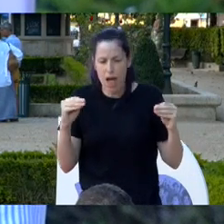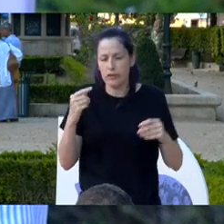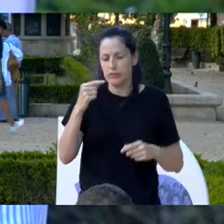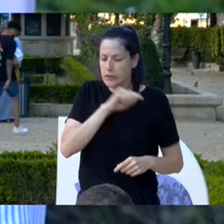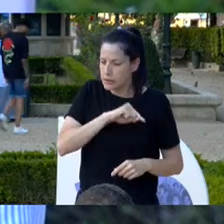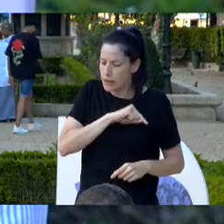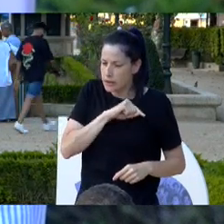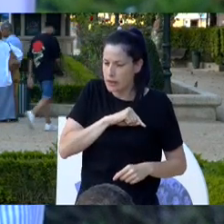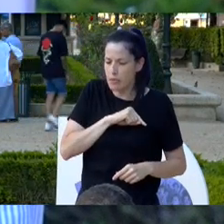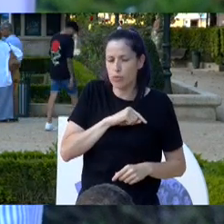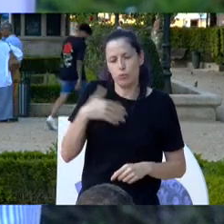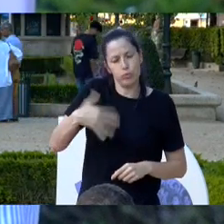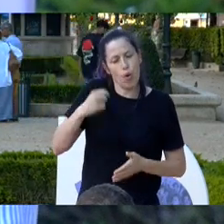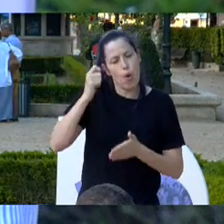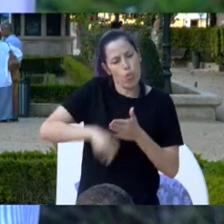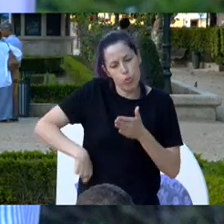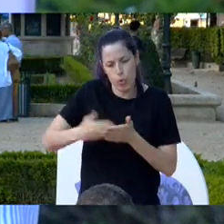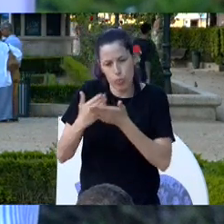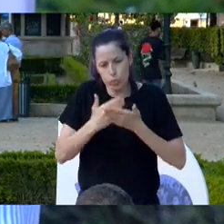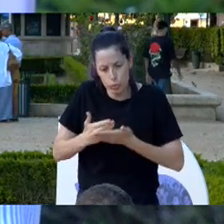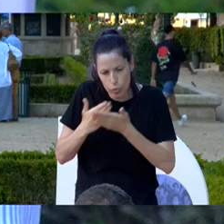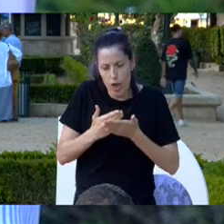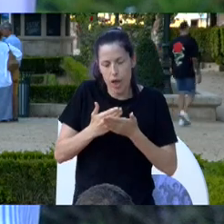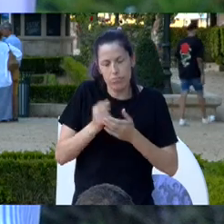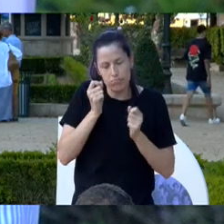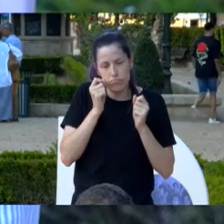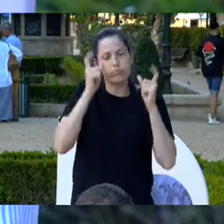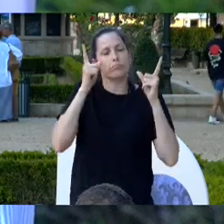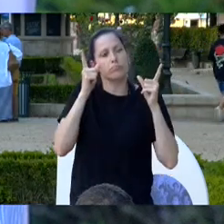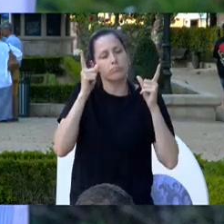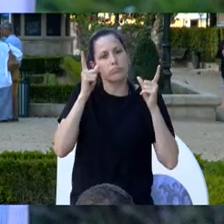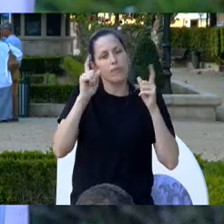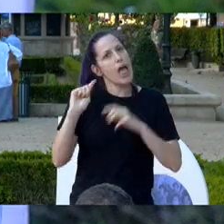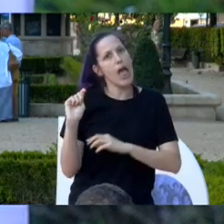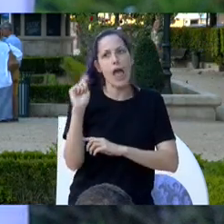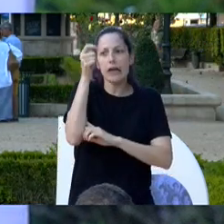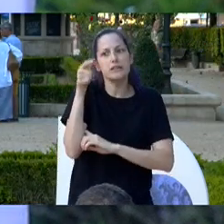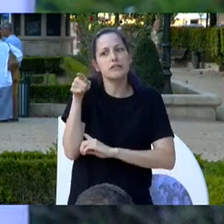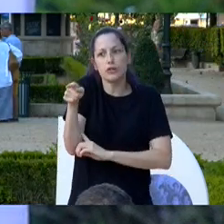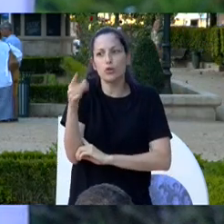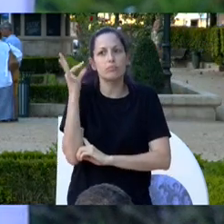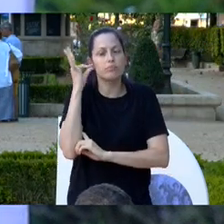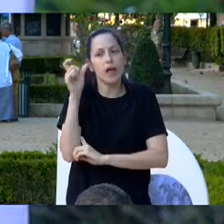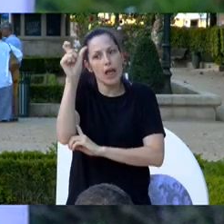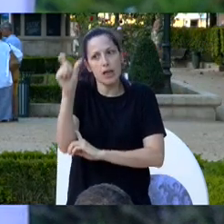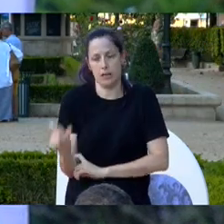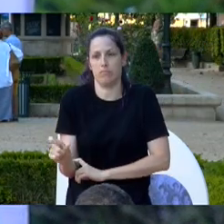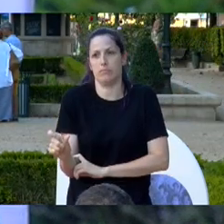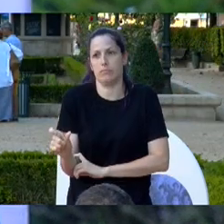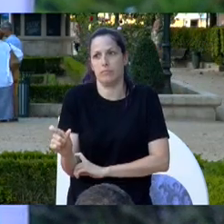estudios escolares, nos damos cuenta solamente de la magnitud del éxito alcanzado por nuestra ilustre